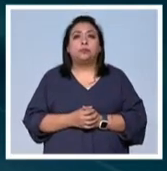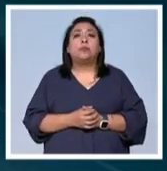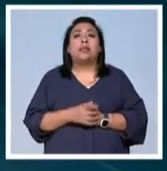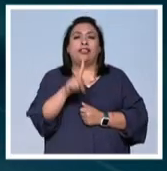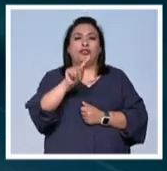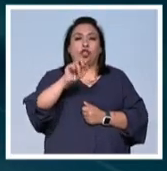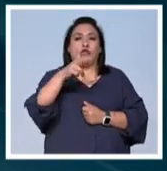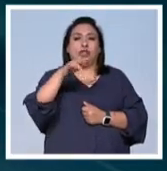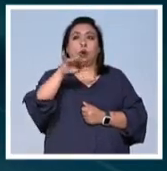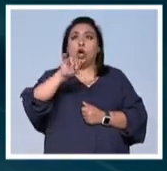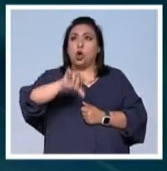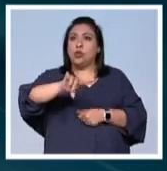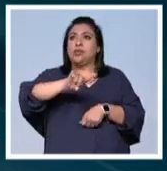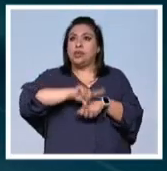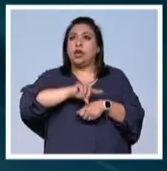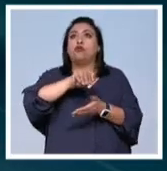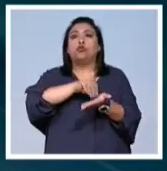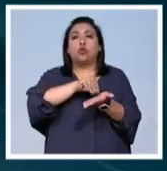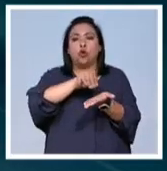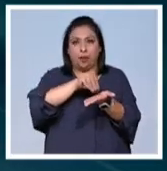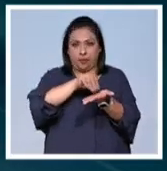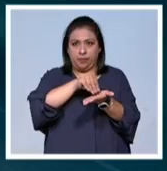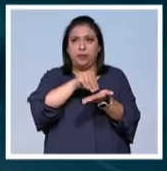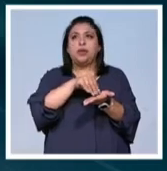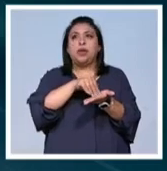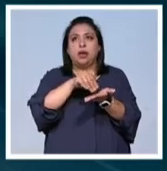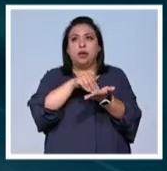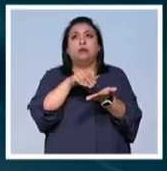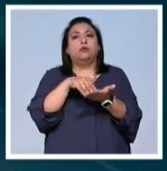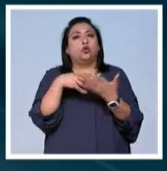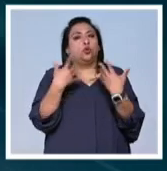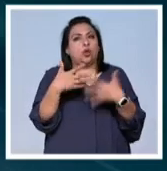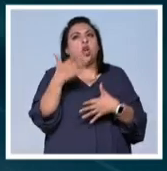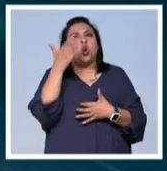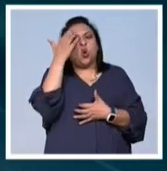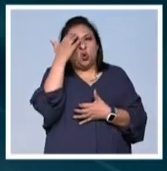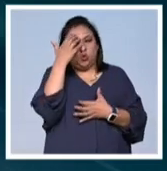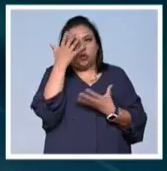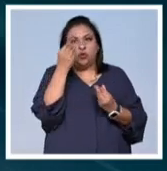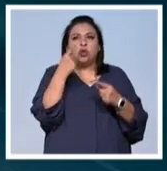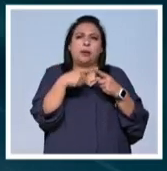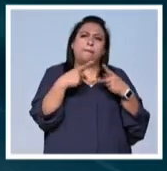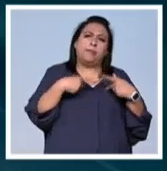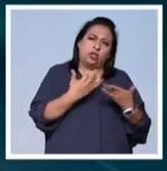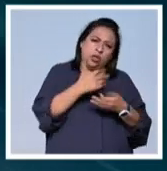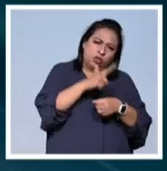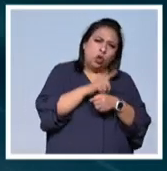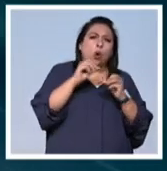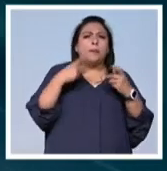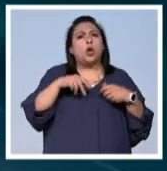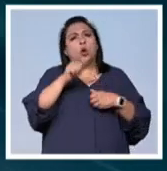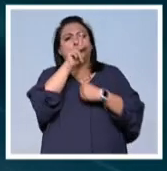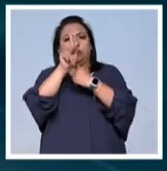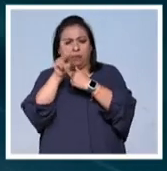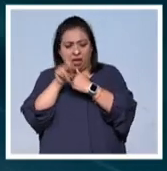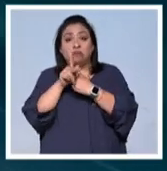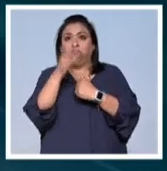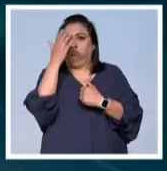Teotihuacán hasta el día de hoy sigue siendo sumamente conocido tanto por el público nacional como extranjero